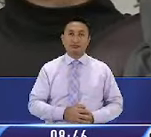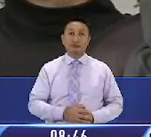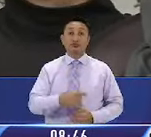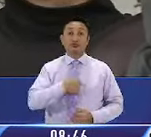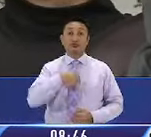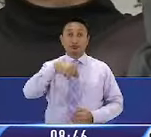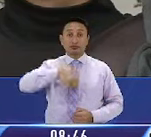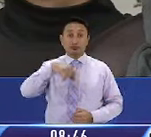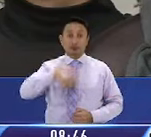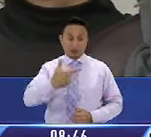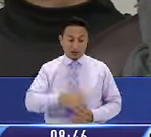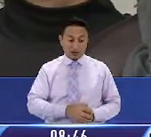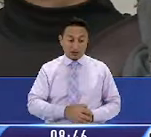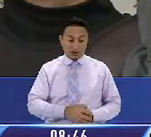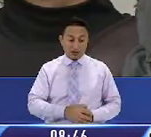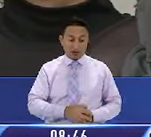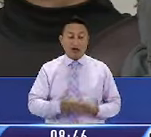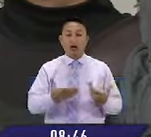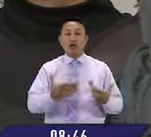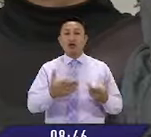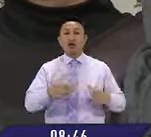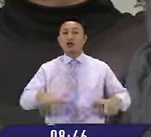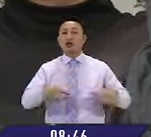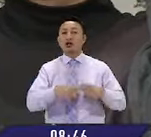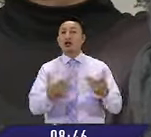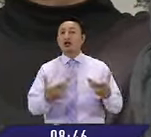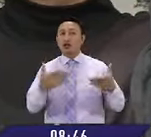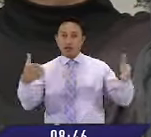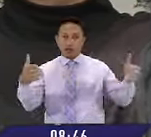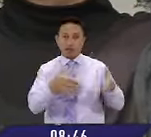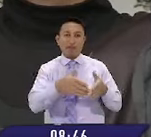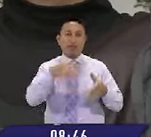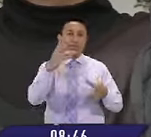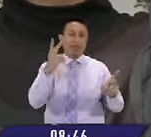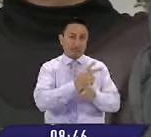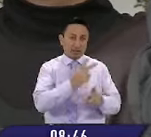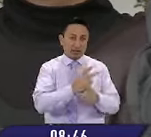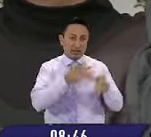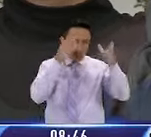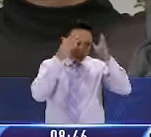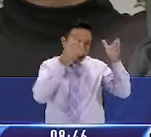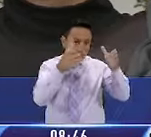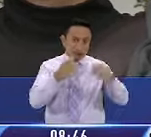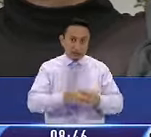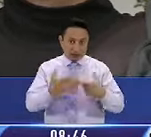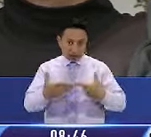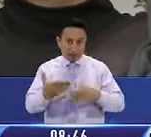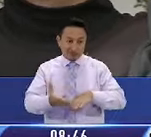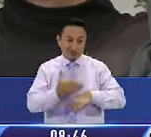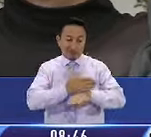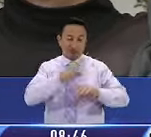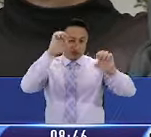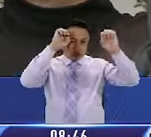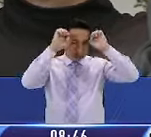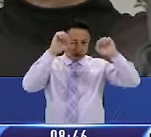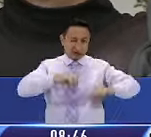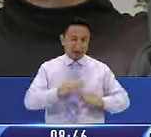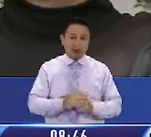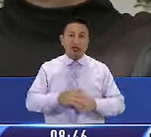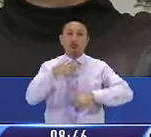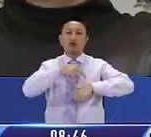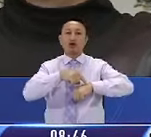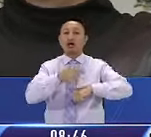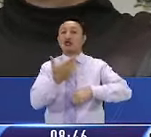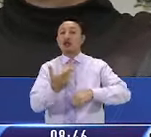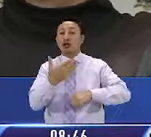mando integral donde nos menciona la temporalidad del delito. En base a eso, establecemos las estrategias. Y esa temporalidad nos indica los horarios